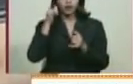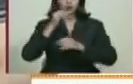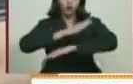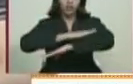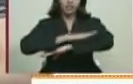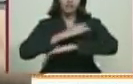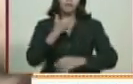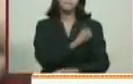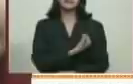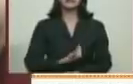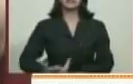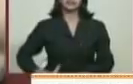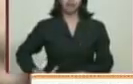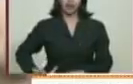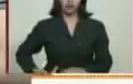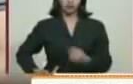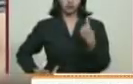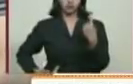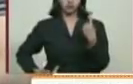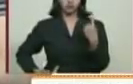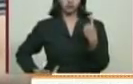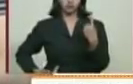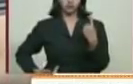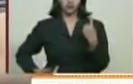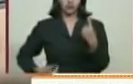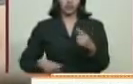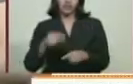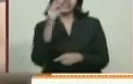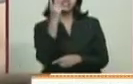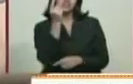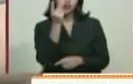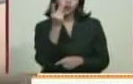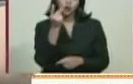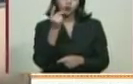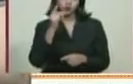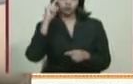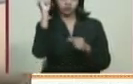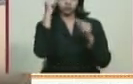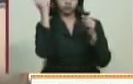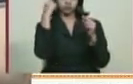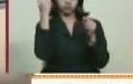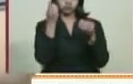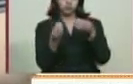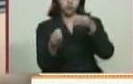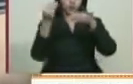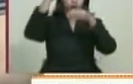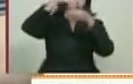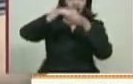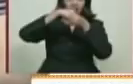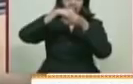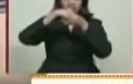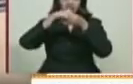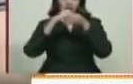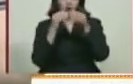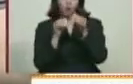presidencial, y lo que era este objeto volador, que tenía proporciones de ser un